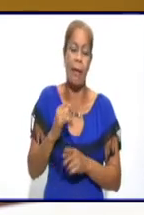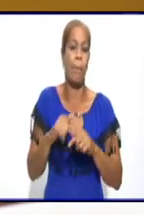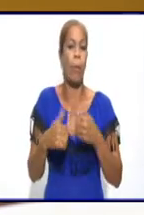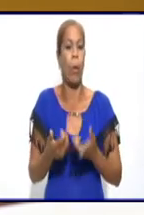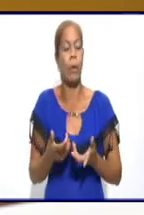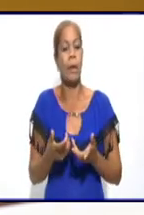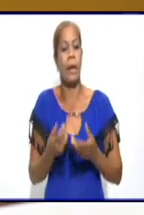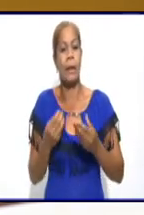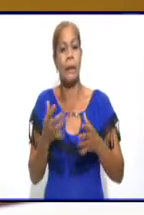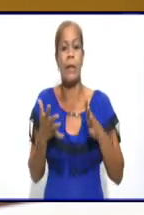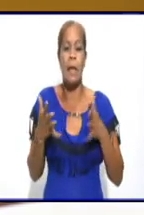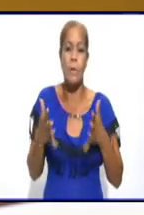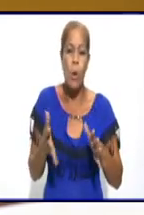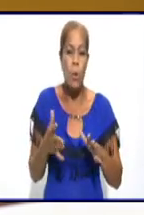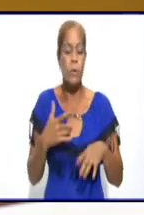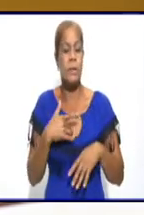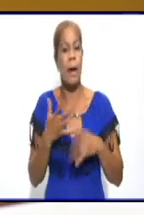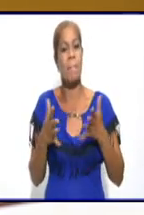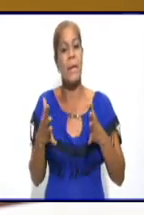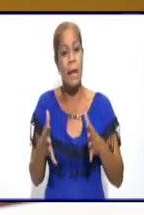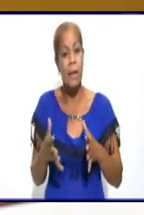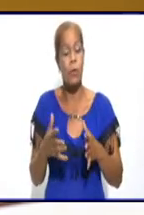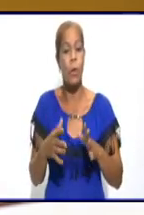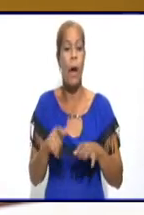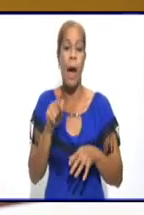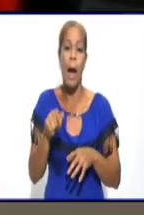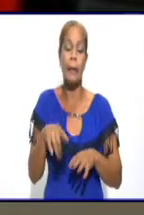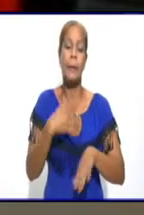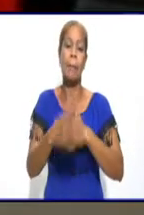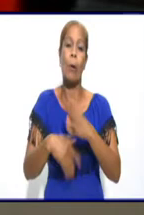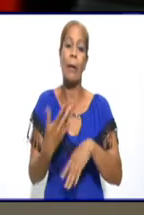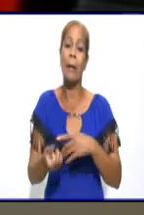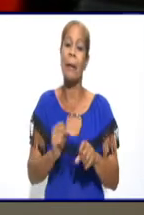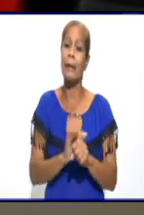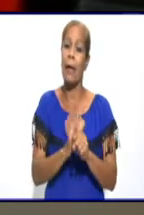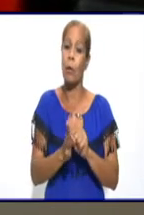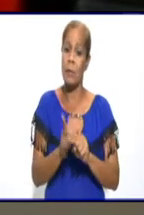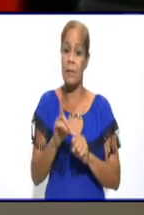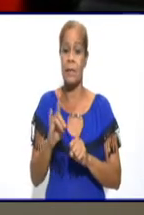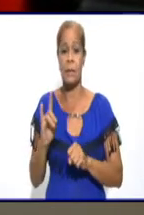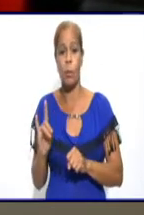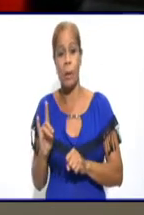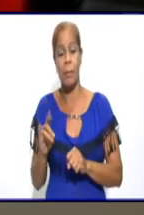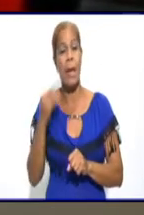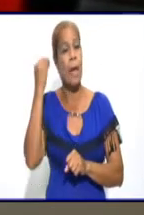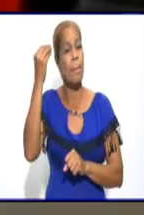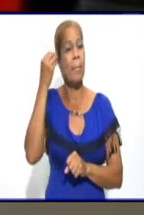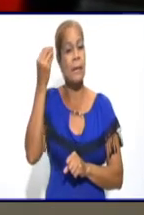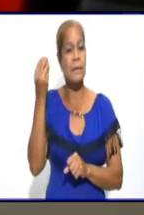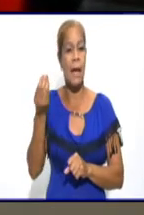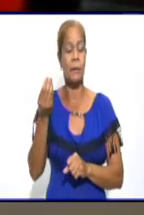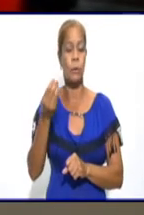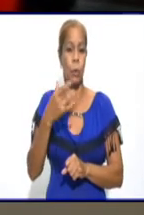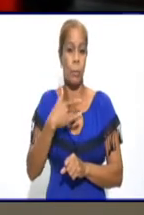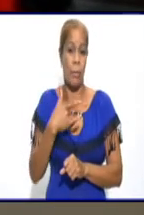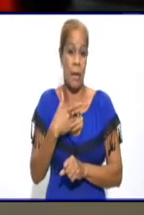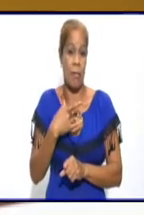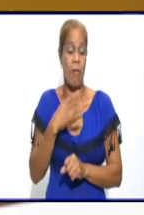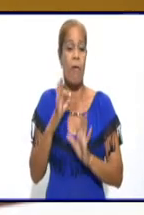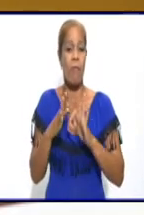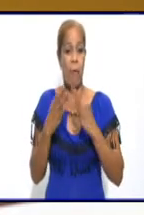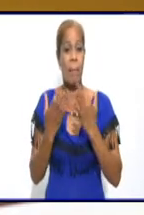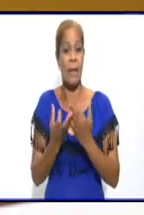conservación por la vida por ver a su familia a sus amistades o enfermos o en centros de